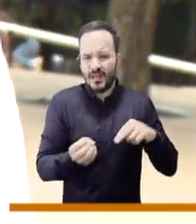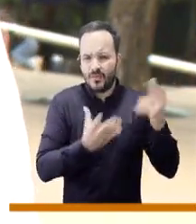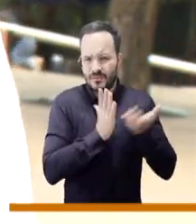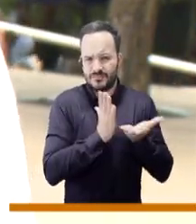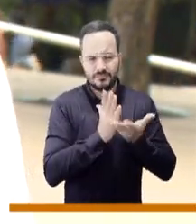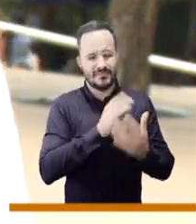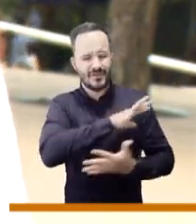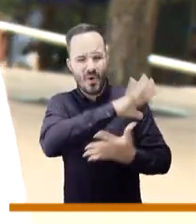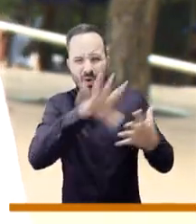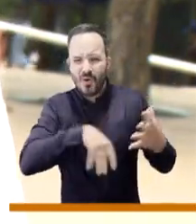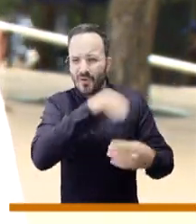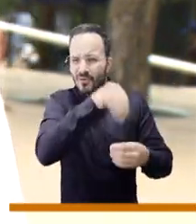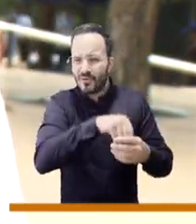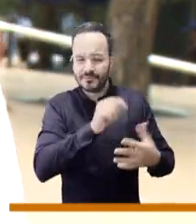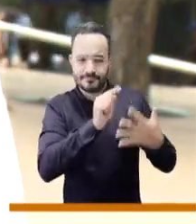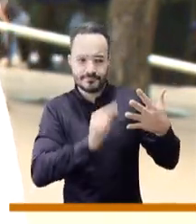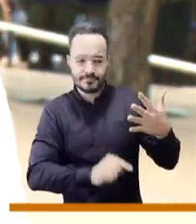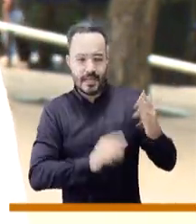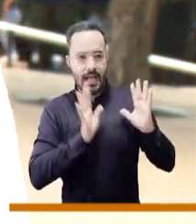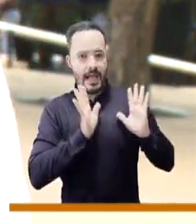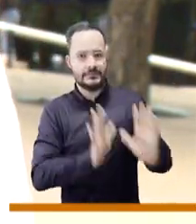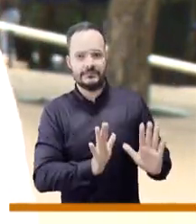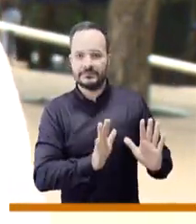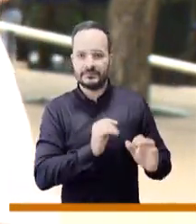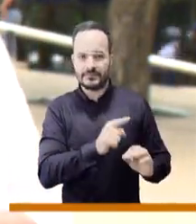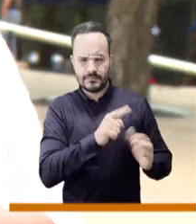está hecho y todo está predispuesto para que usted